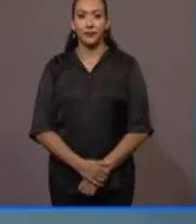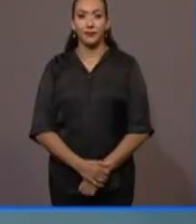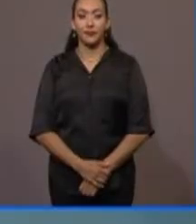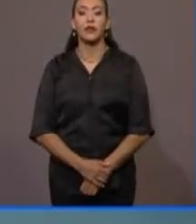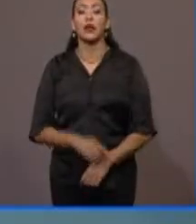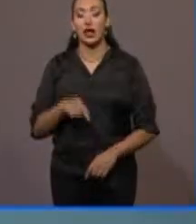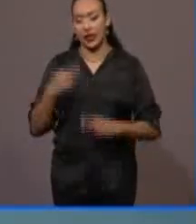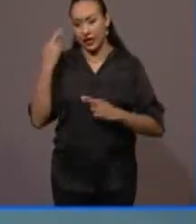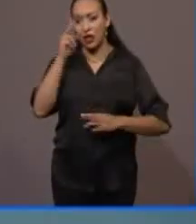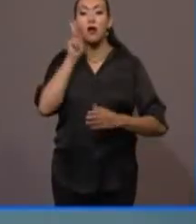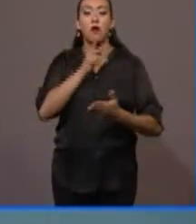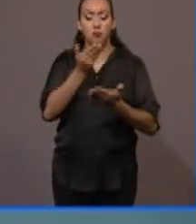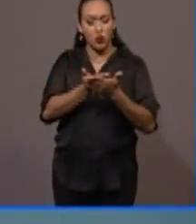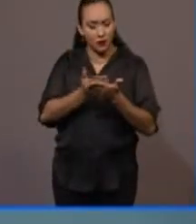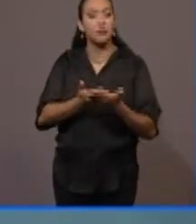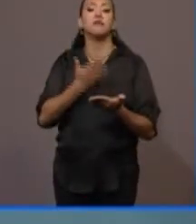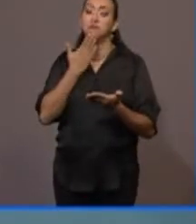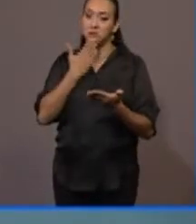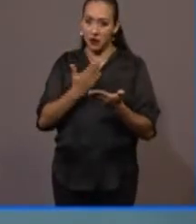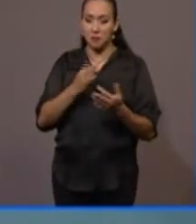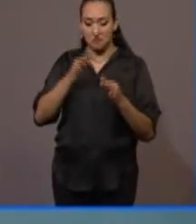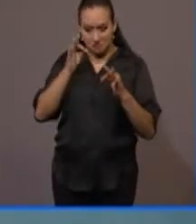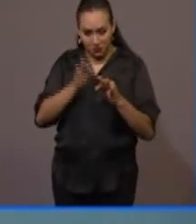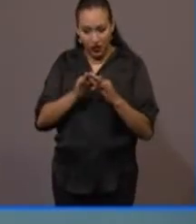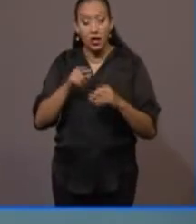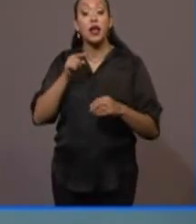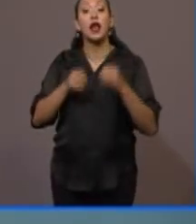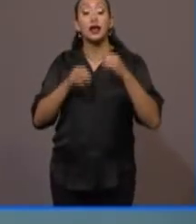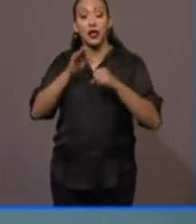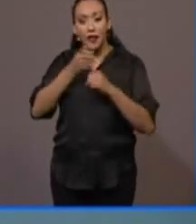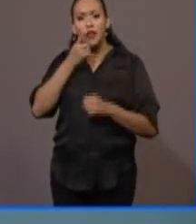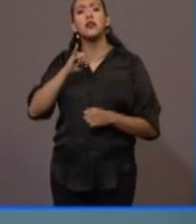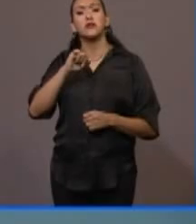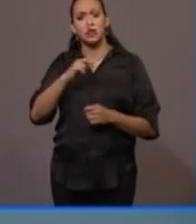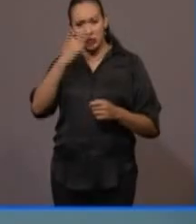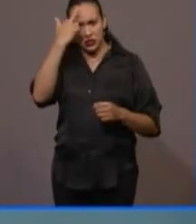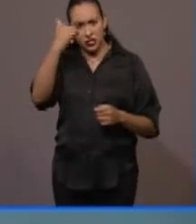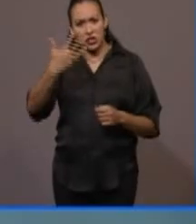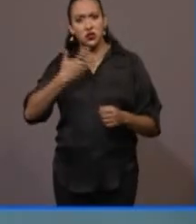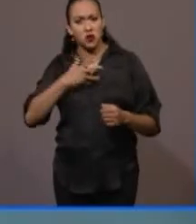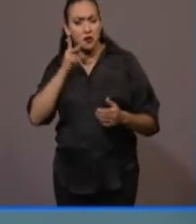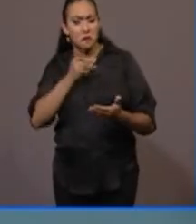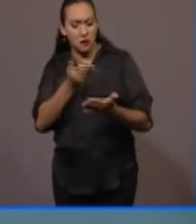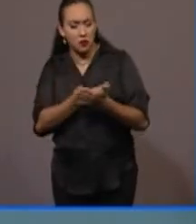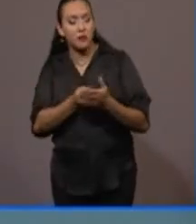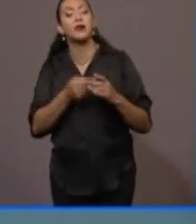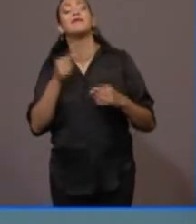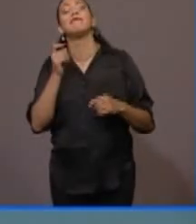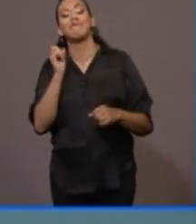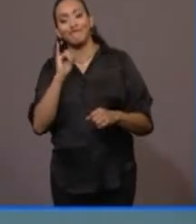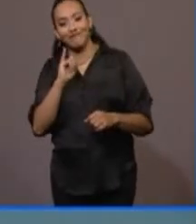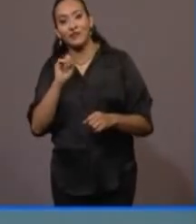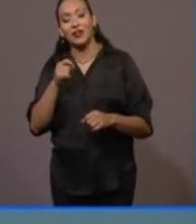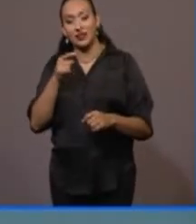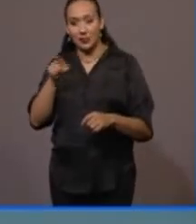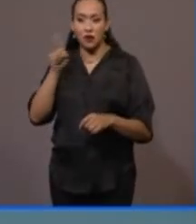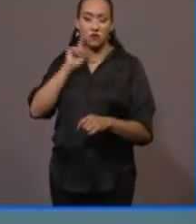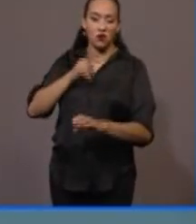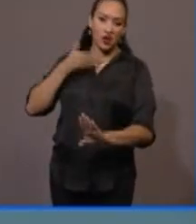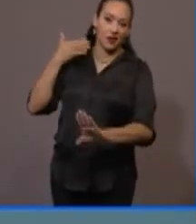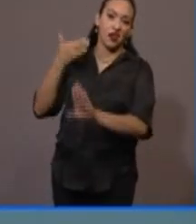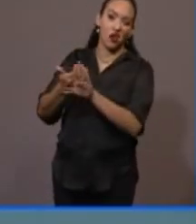La valoración de pruebas fue correcta y el tribunal local sí estableció las razones y argumentos para tener por acreditar la violencia denunciada bajo